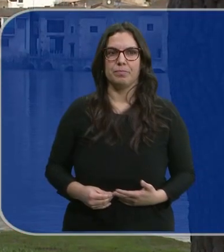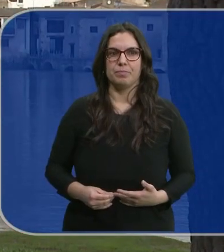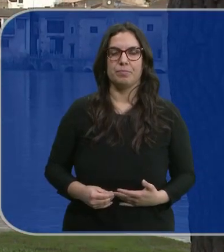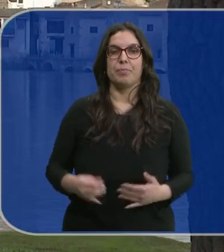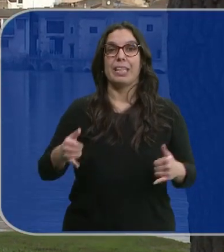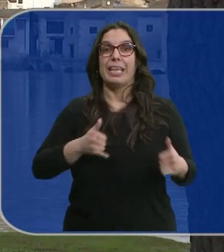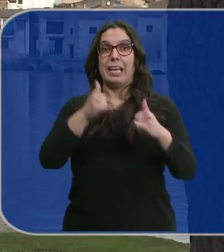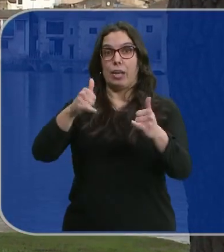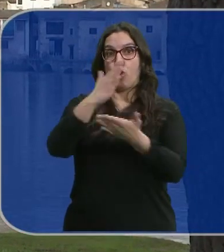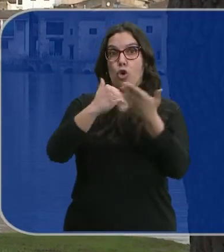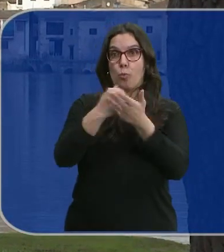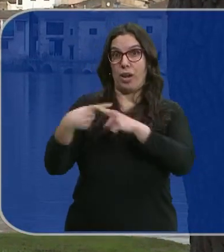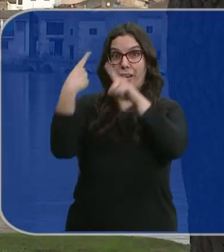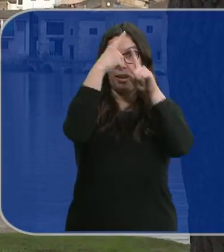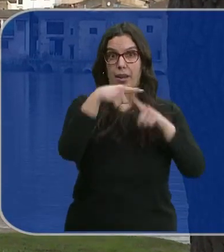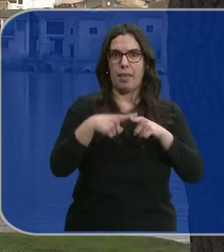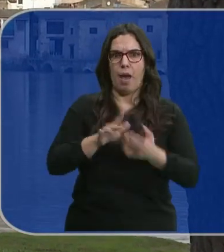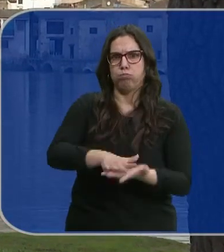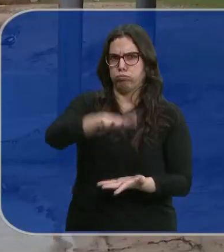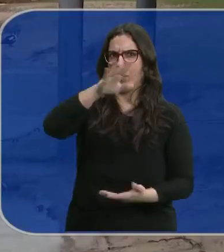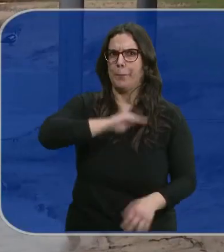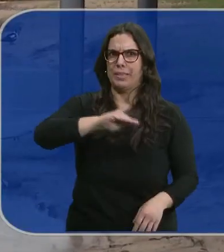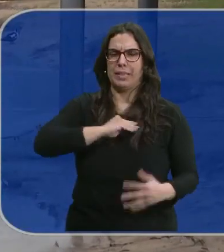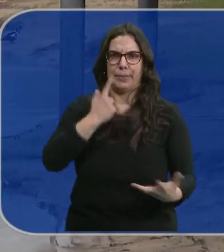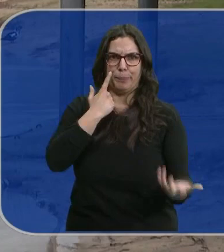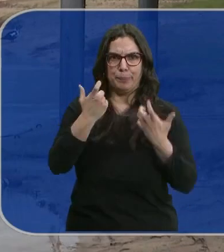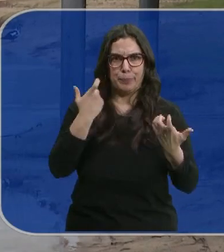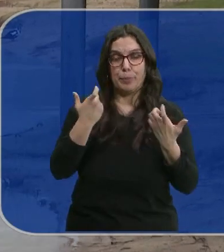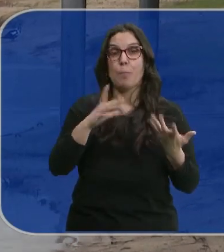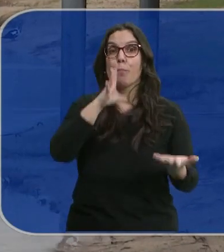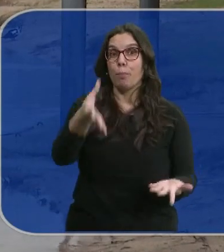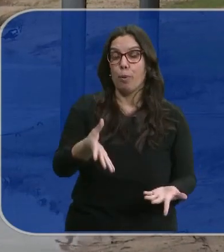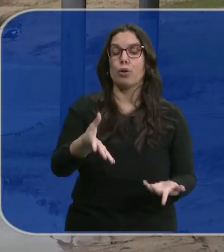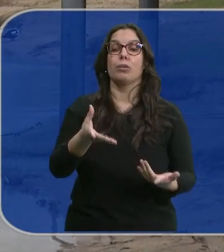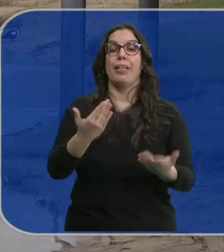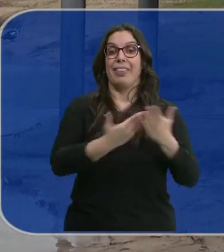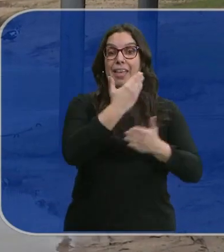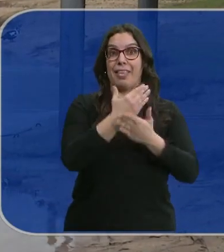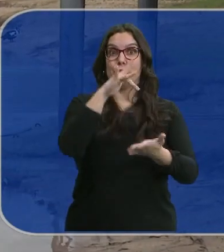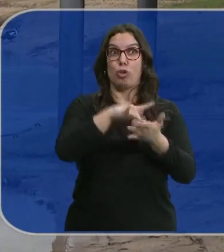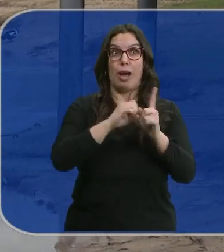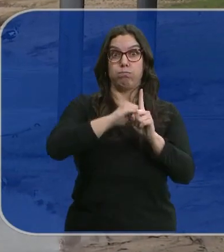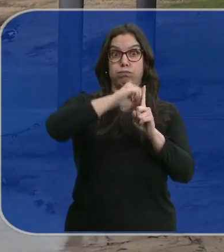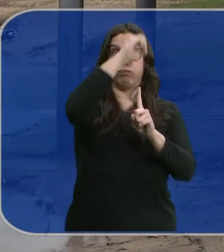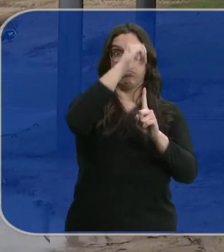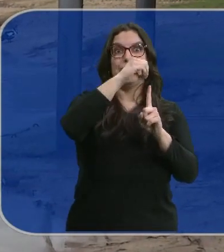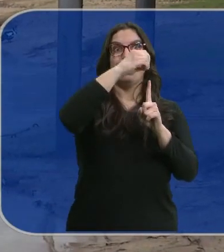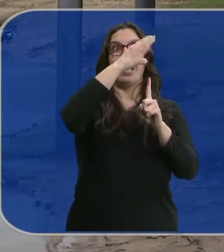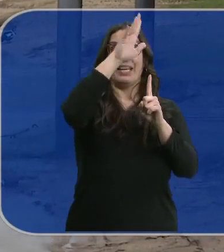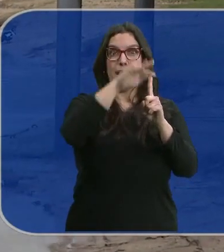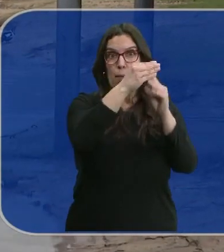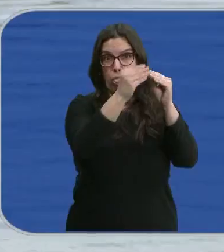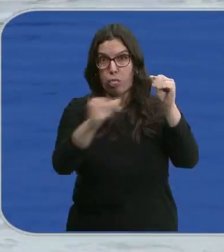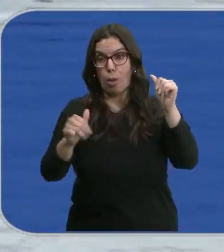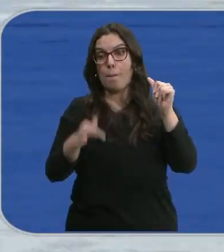El caudal de los ríos de la comunidad ha crecido de forma considerable. El ascenso de las temperaturas registrado en los últimos días y el aumento de las